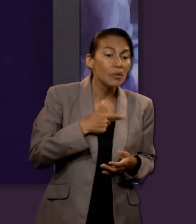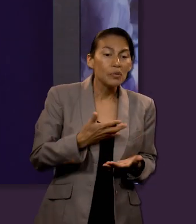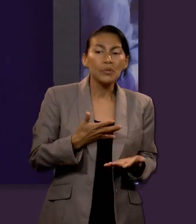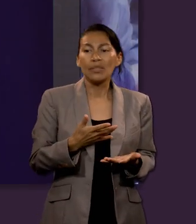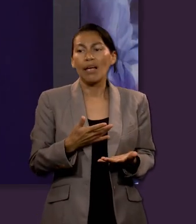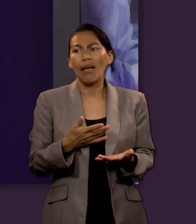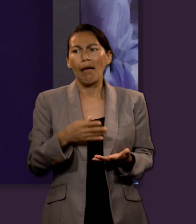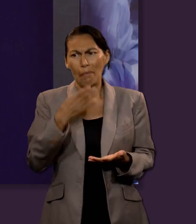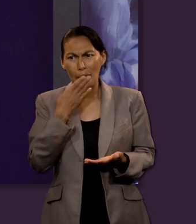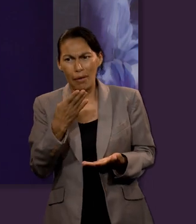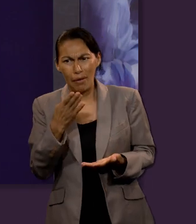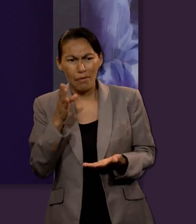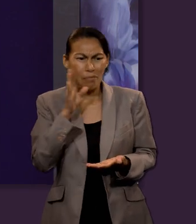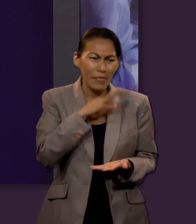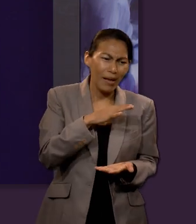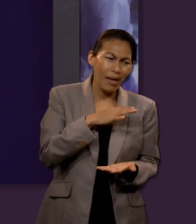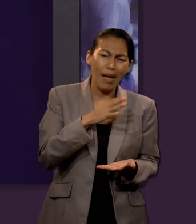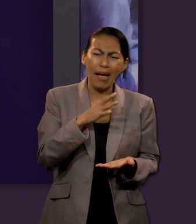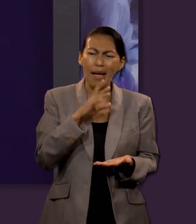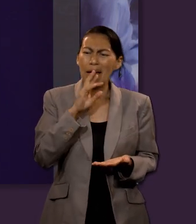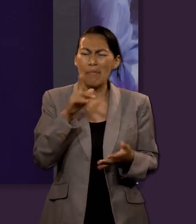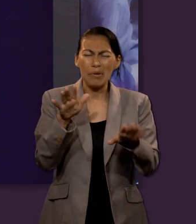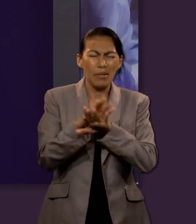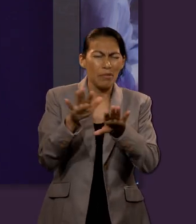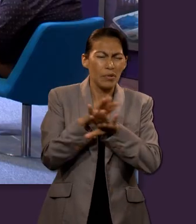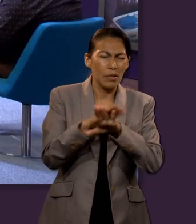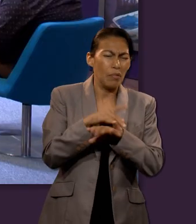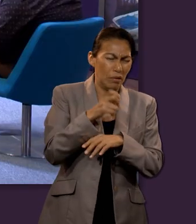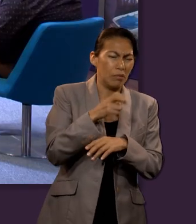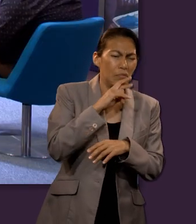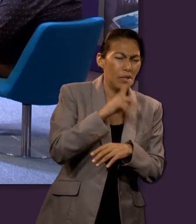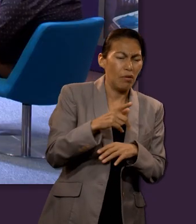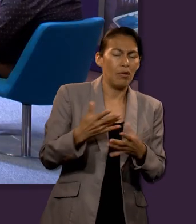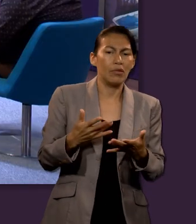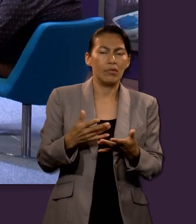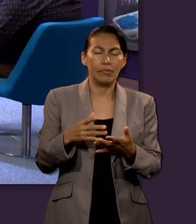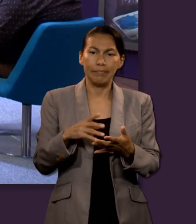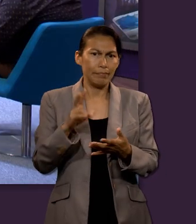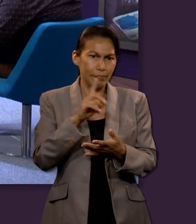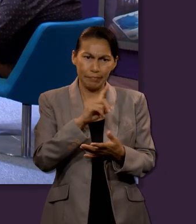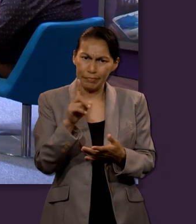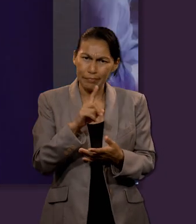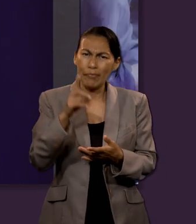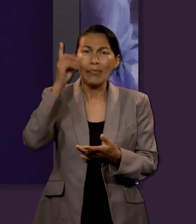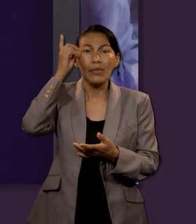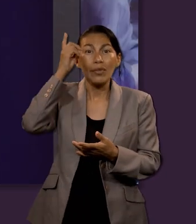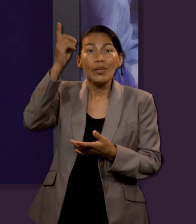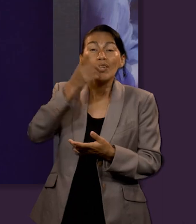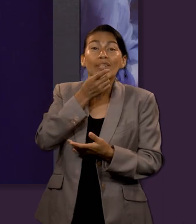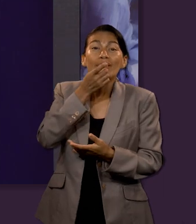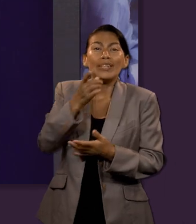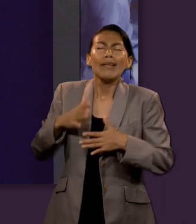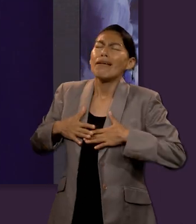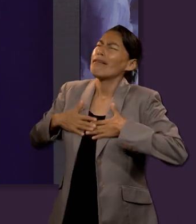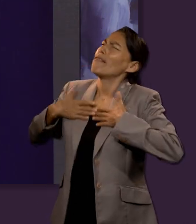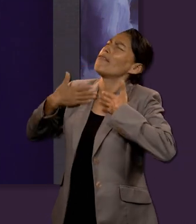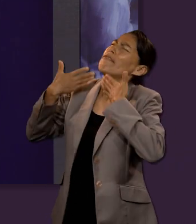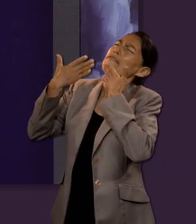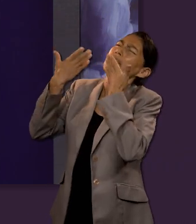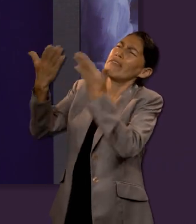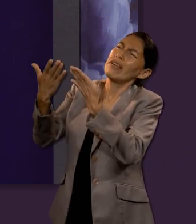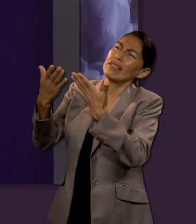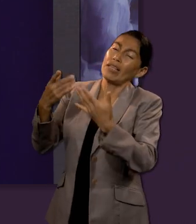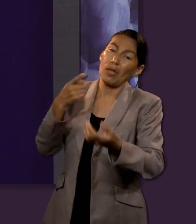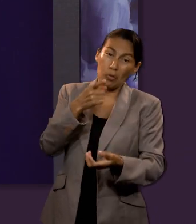avanzamos un poquito a ver que estoy haciendo las cosas bien mejor voy a hacer esto porque esto me parece mejor a mí no dice que confiemos